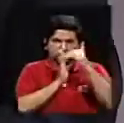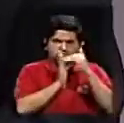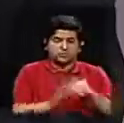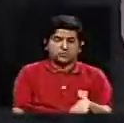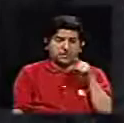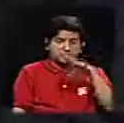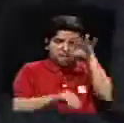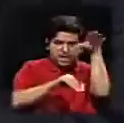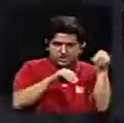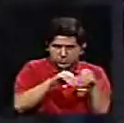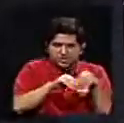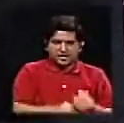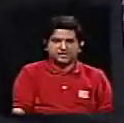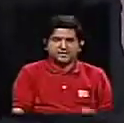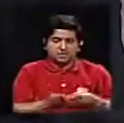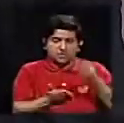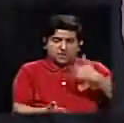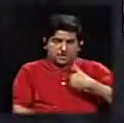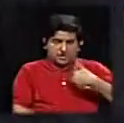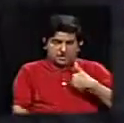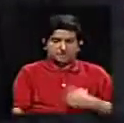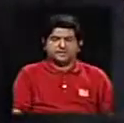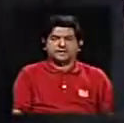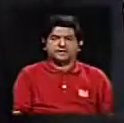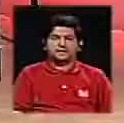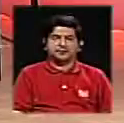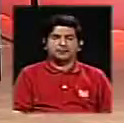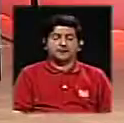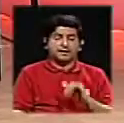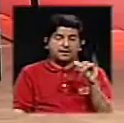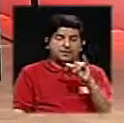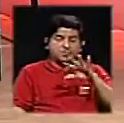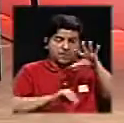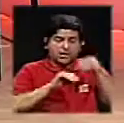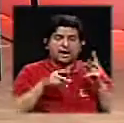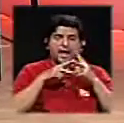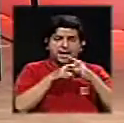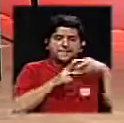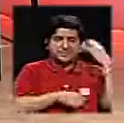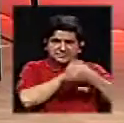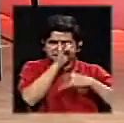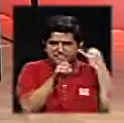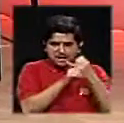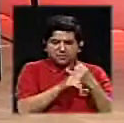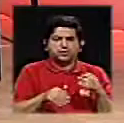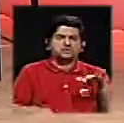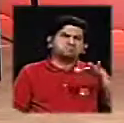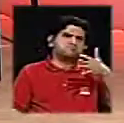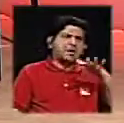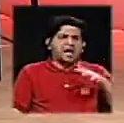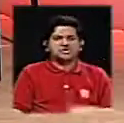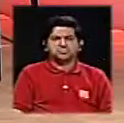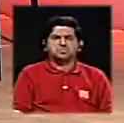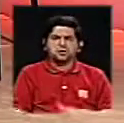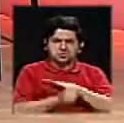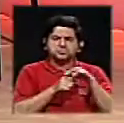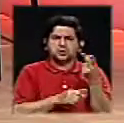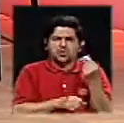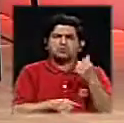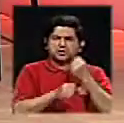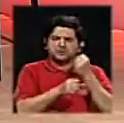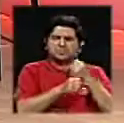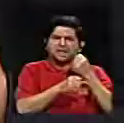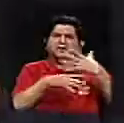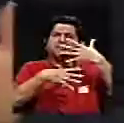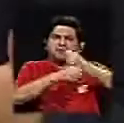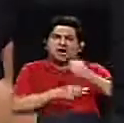eso, sumado el monto que existe, sumado a los créditos internacionales, más o menos darían una suma suficiente para hacer las cosas.